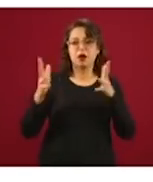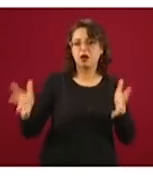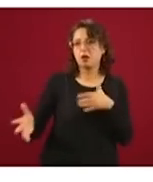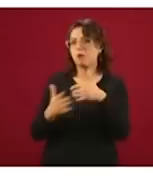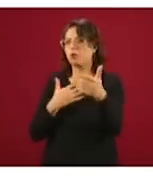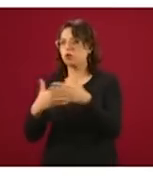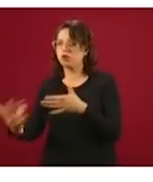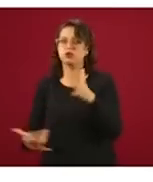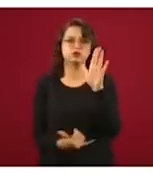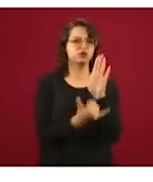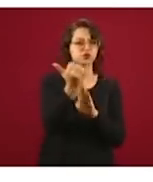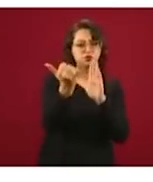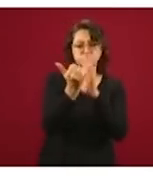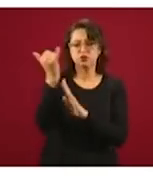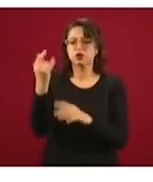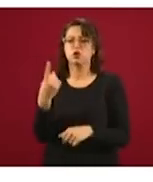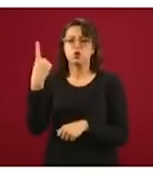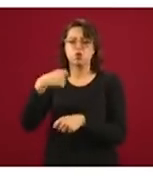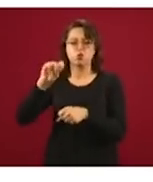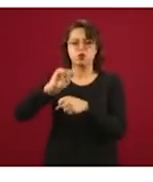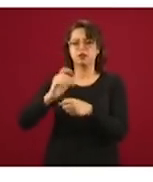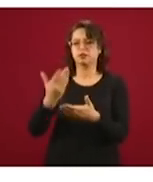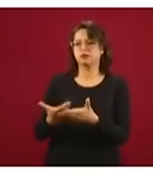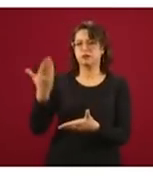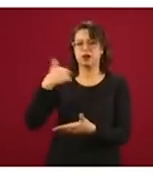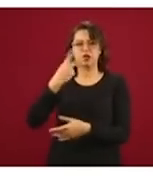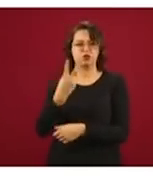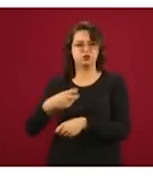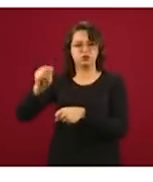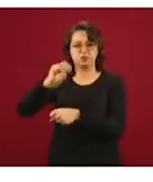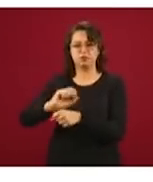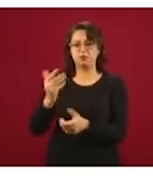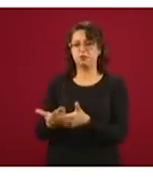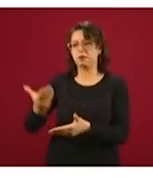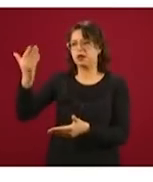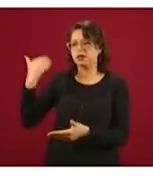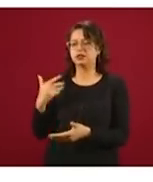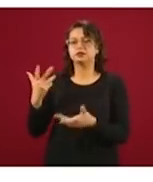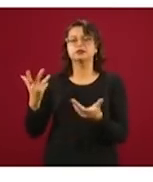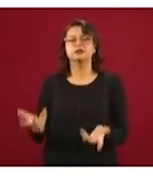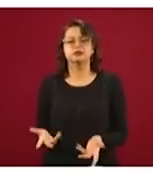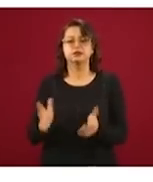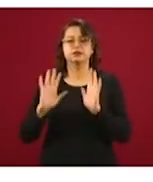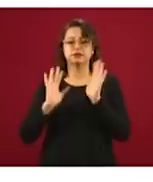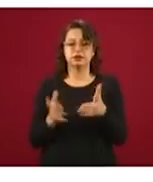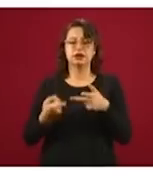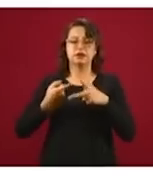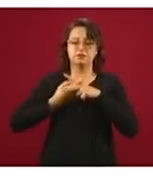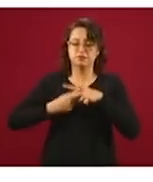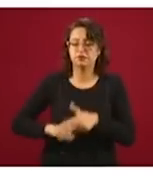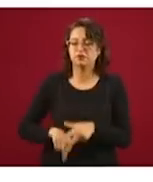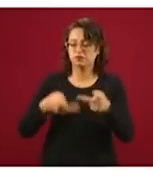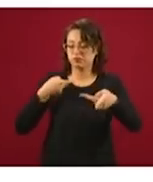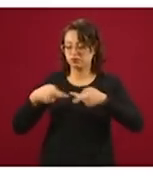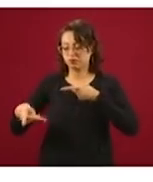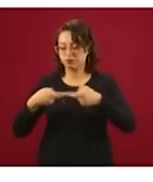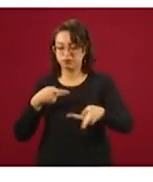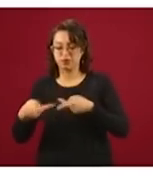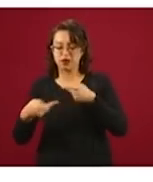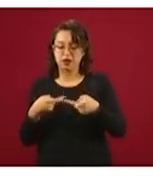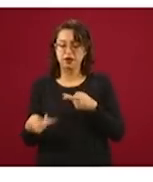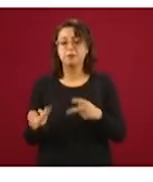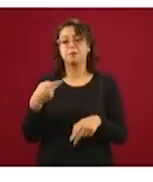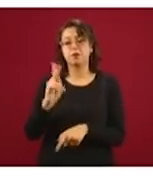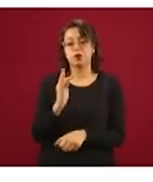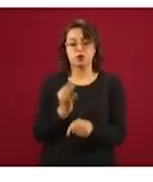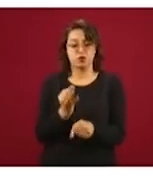y construirla. La semana pasada o antepasada explicamos el plan, específico para ello, pero aquí hay más detalles y como